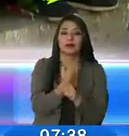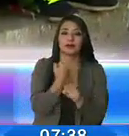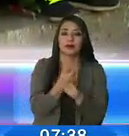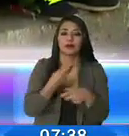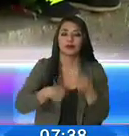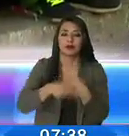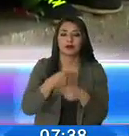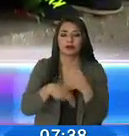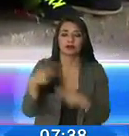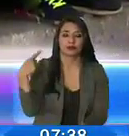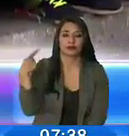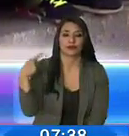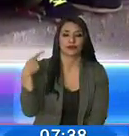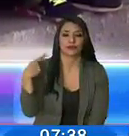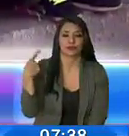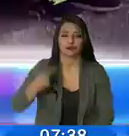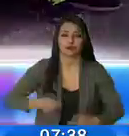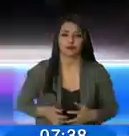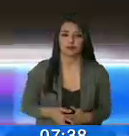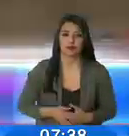de la prostitución.